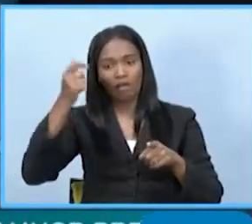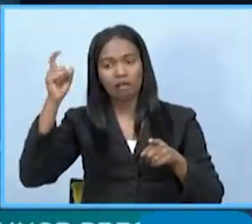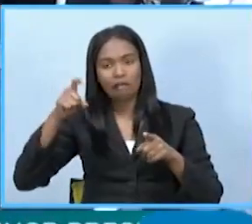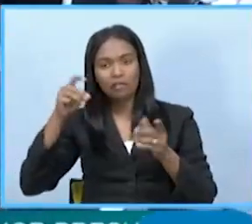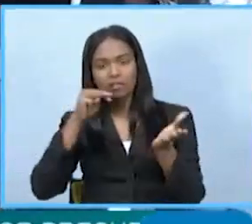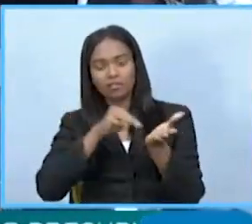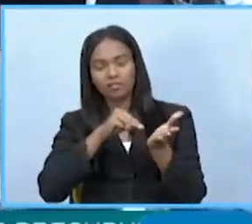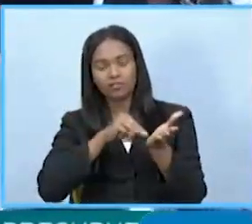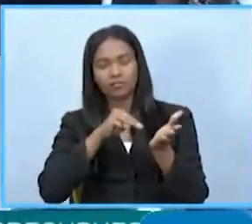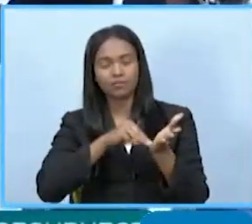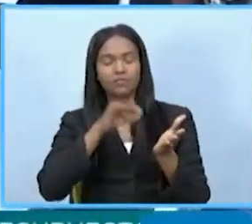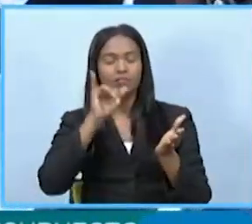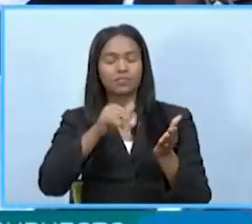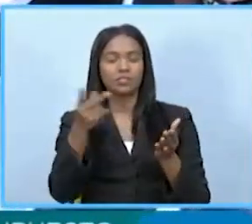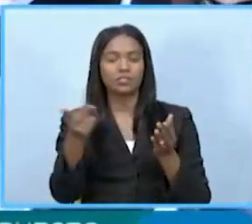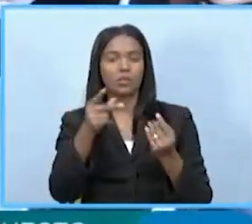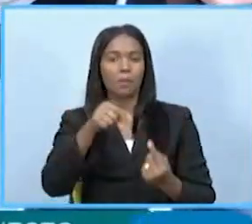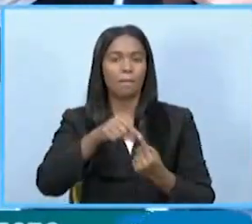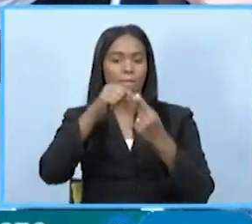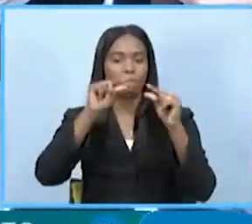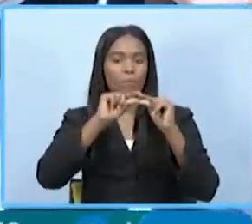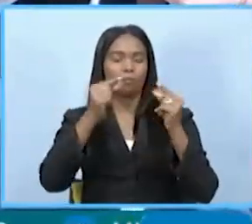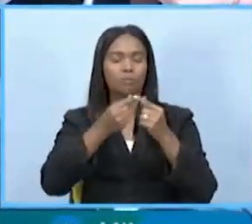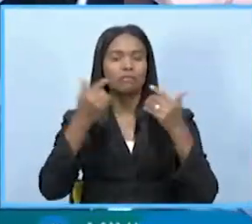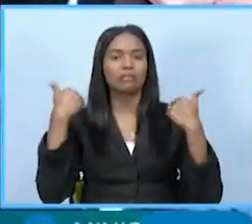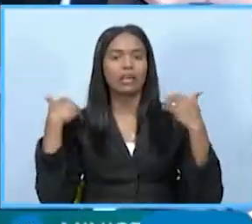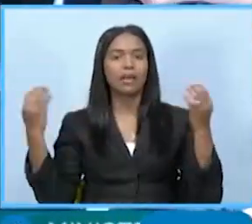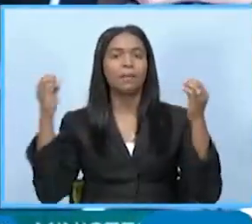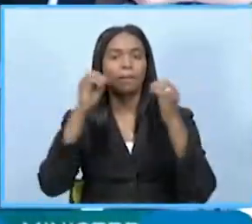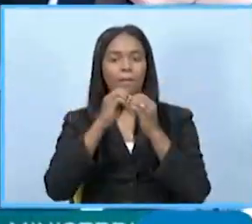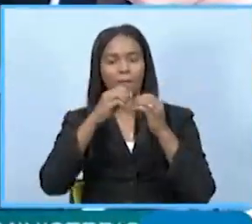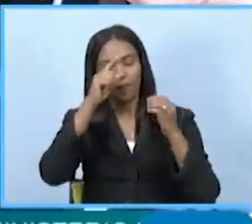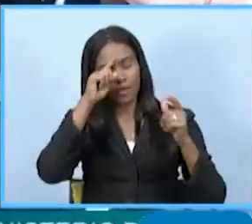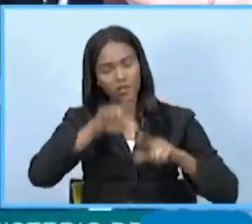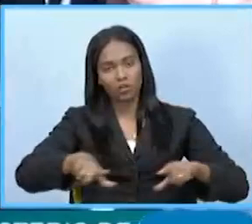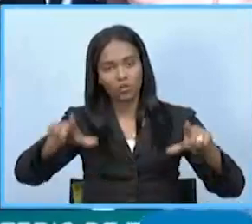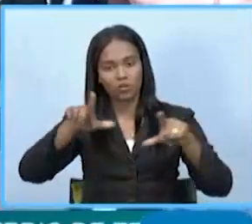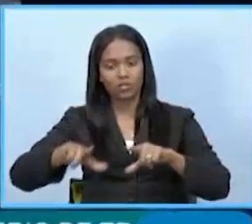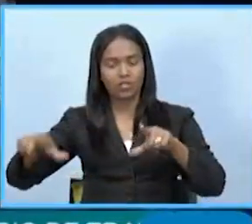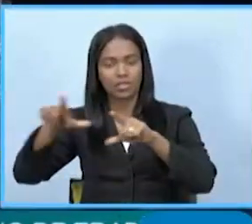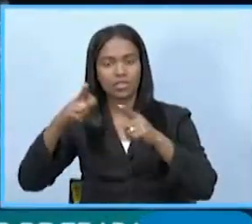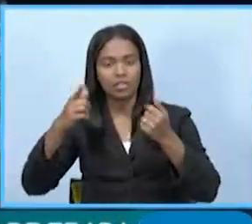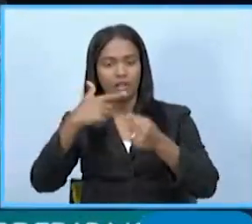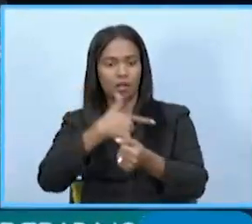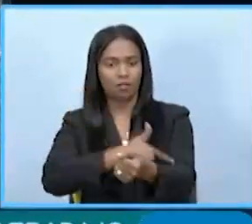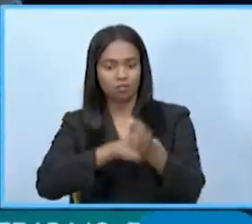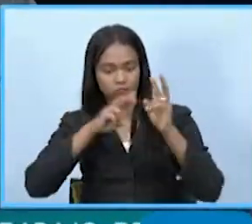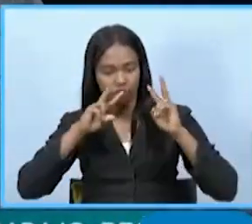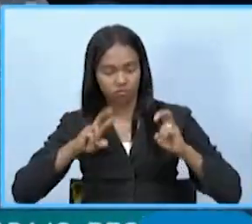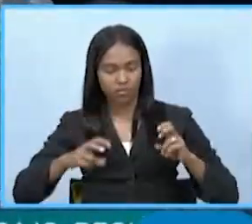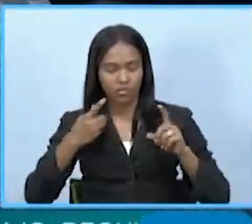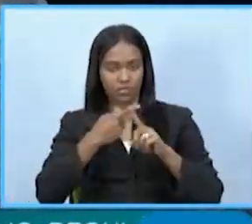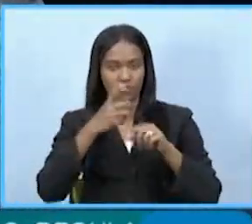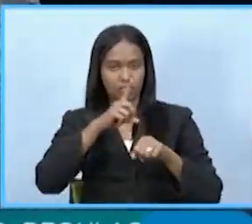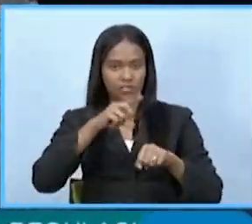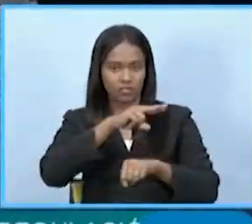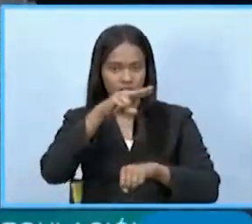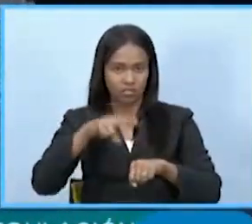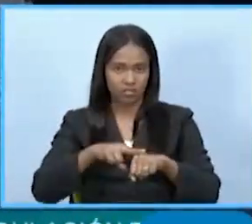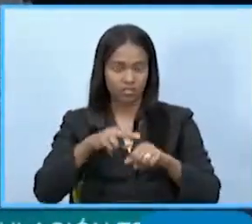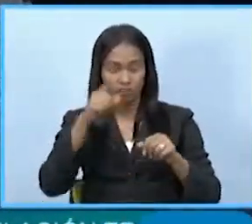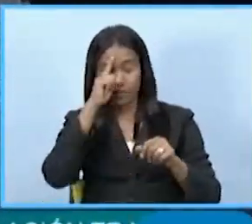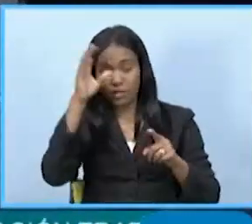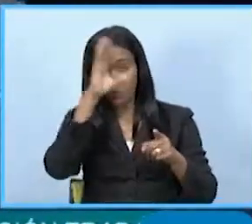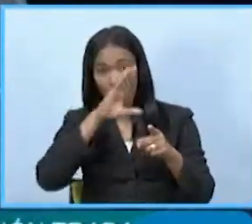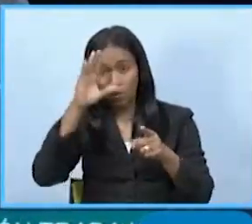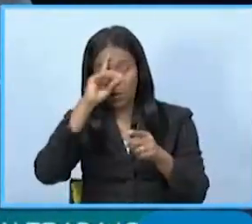requerimientos médicos eran los dos principales grupos que abundaban en los centros de toma de muestras habilitados en el Distrito Nacional en